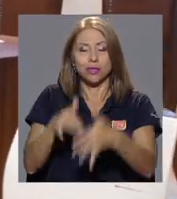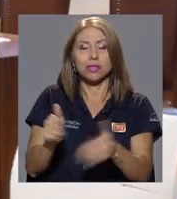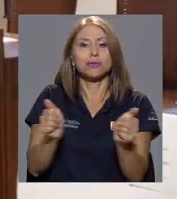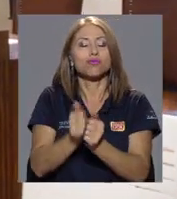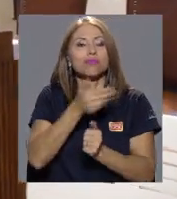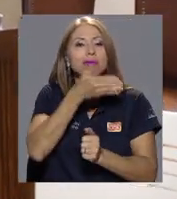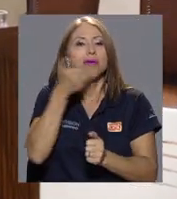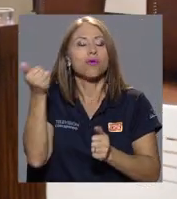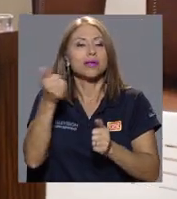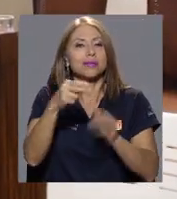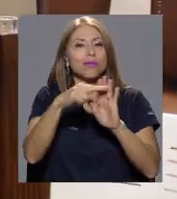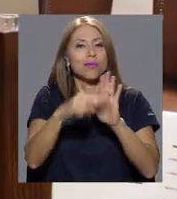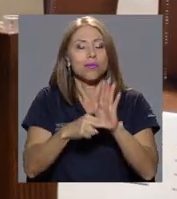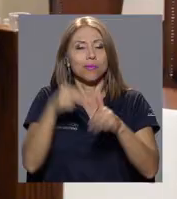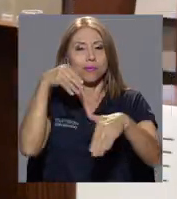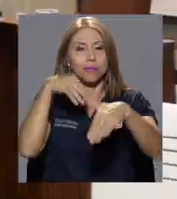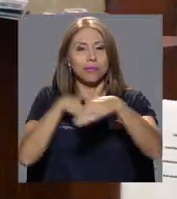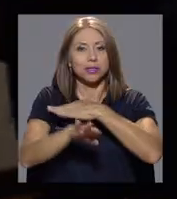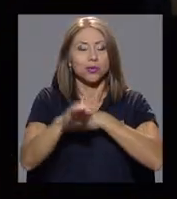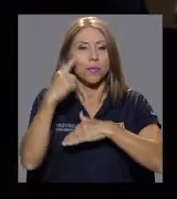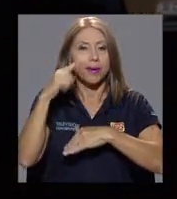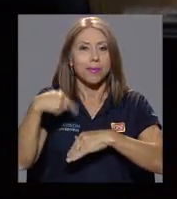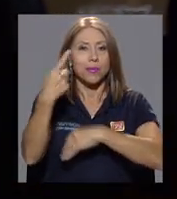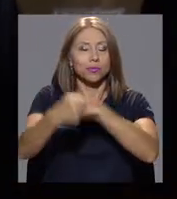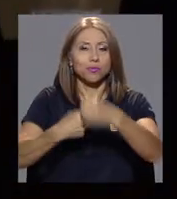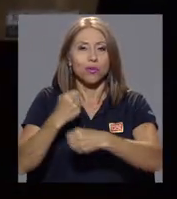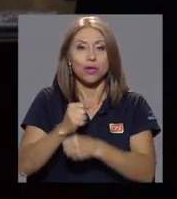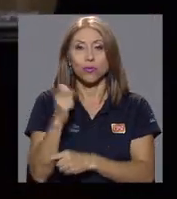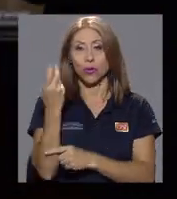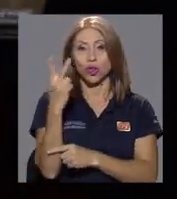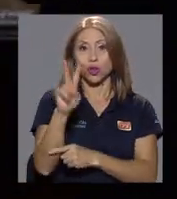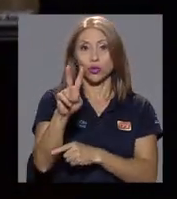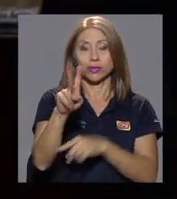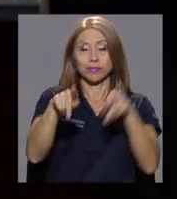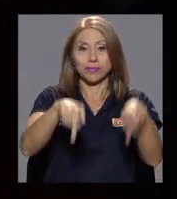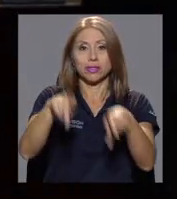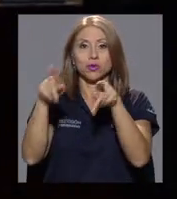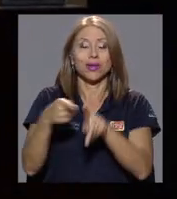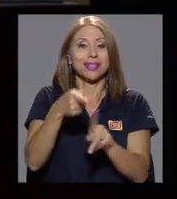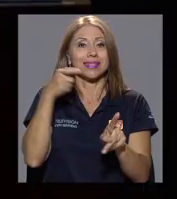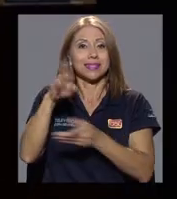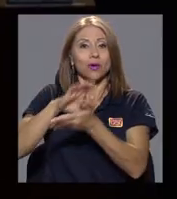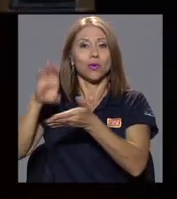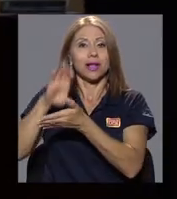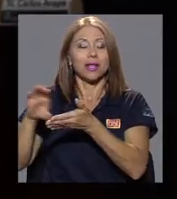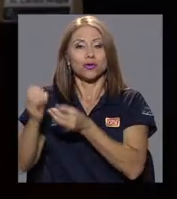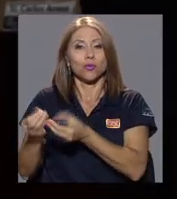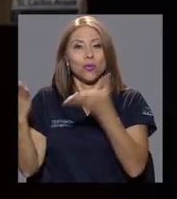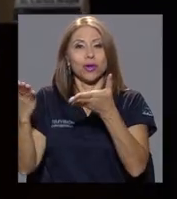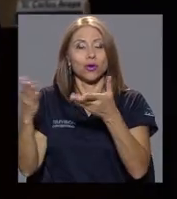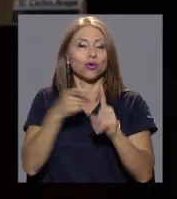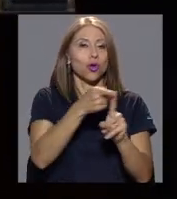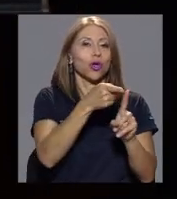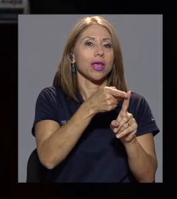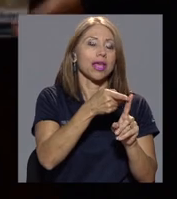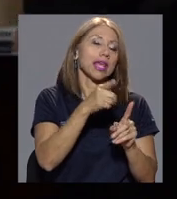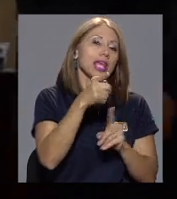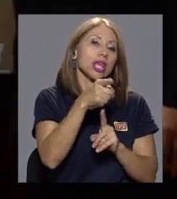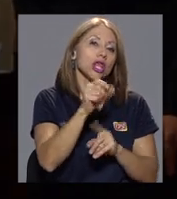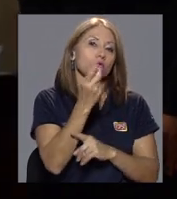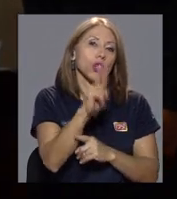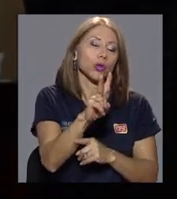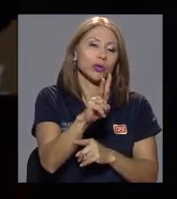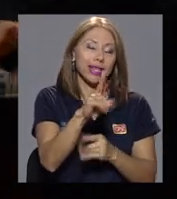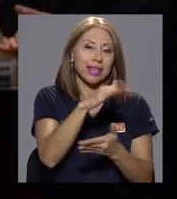mejores promedios de admisión para el 2019, 12 provenientes de colegios públicos y 12 de centros educativos